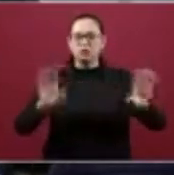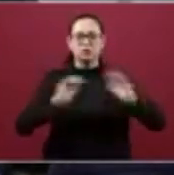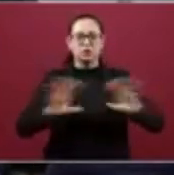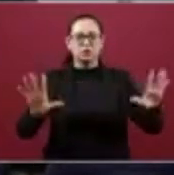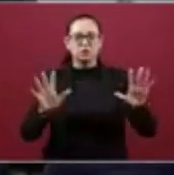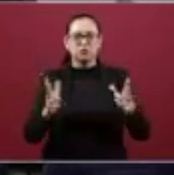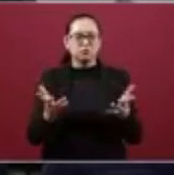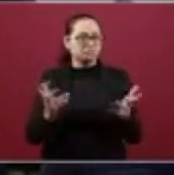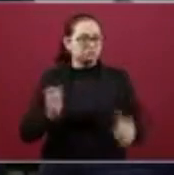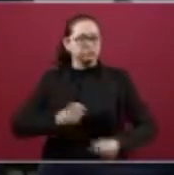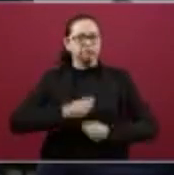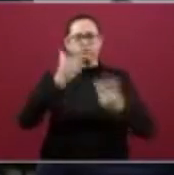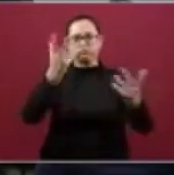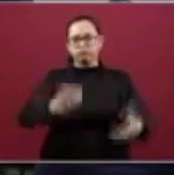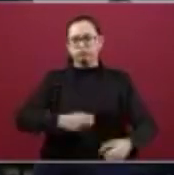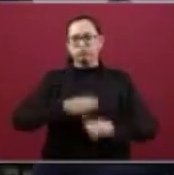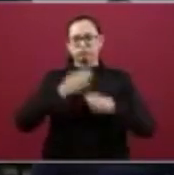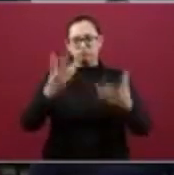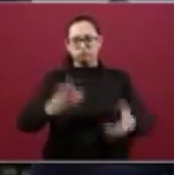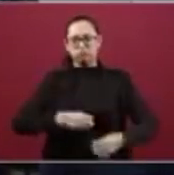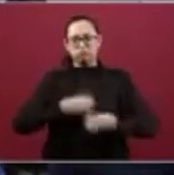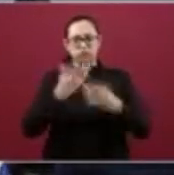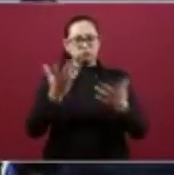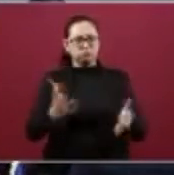ahí se expresa todo,